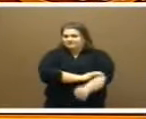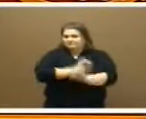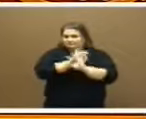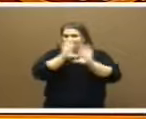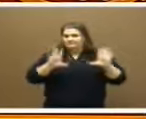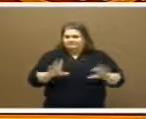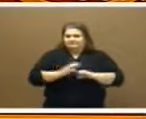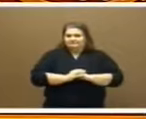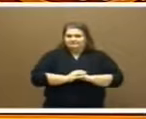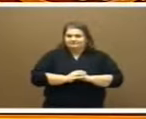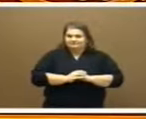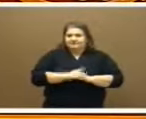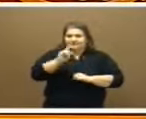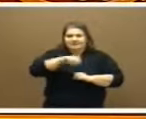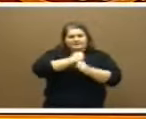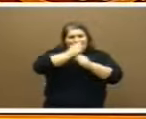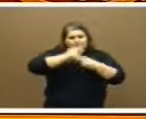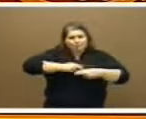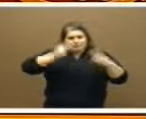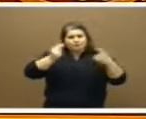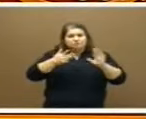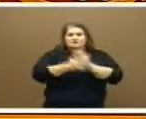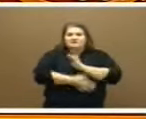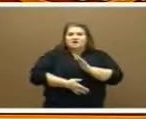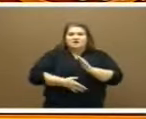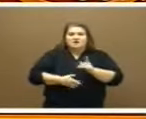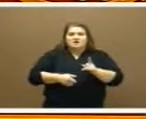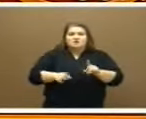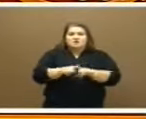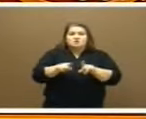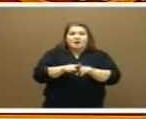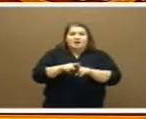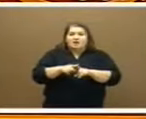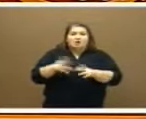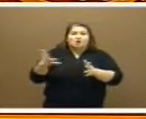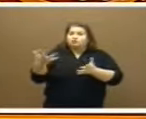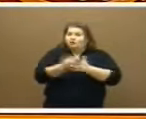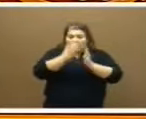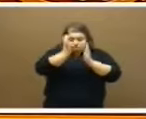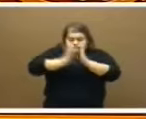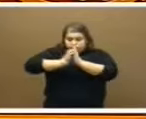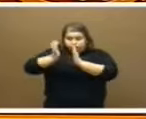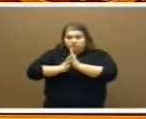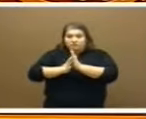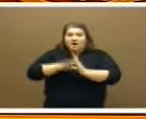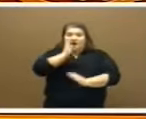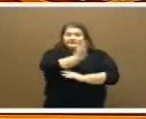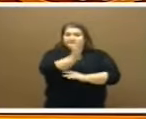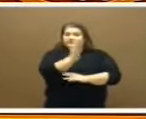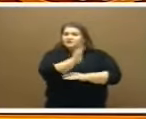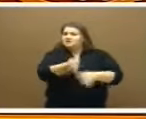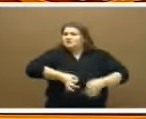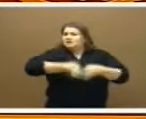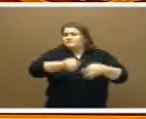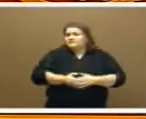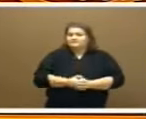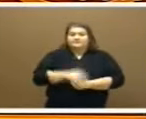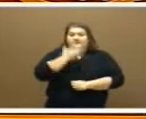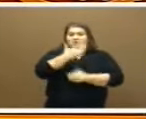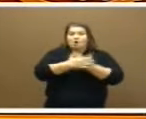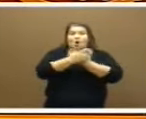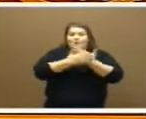importantes, y que los empleados públicos son los paganinis de todos los recortes que se hacen en este país. Aquí, cuando un gobierno